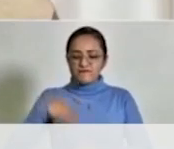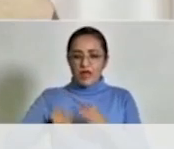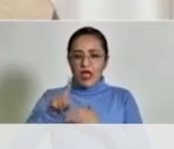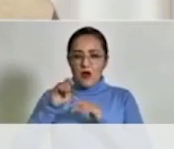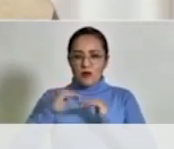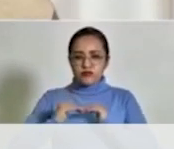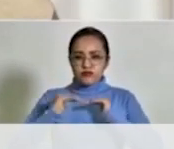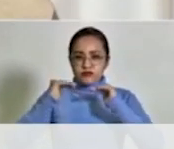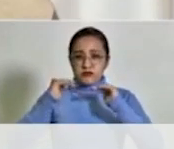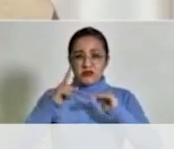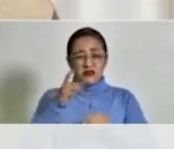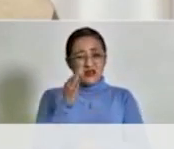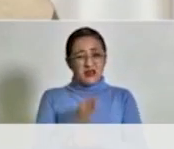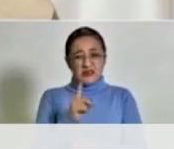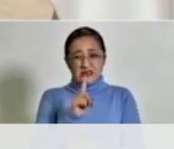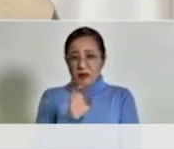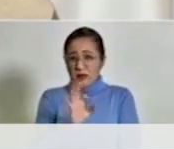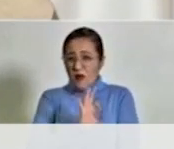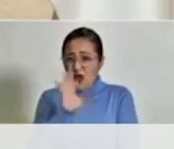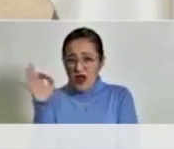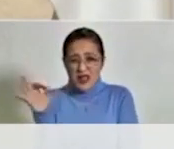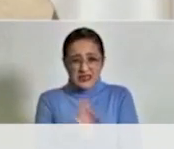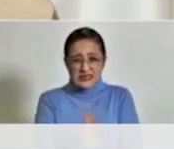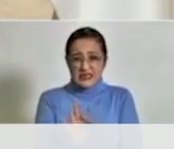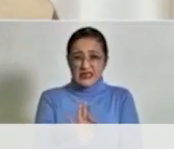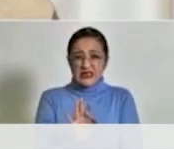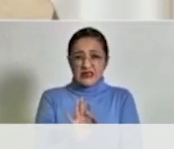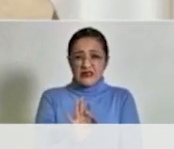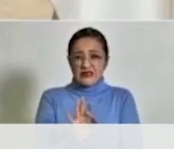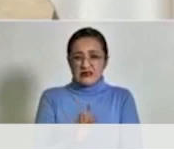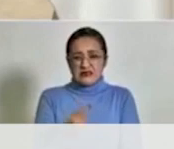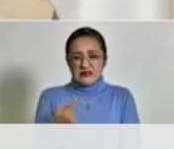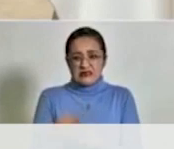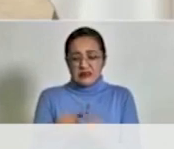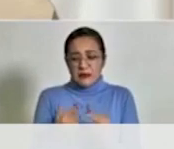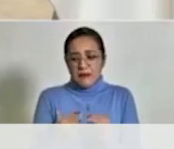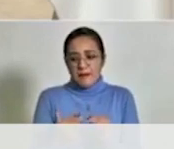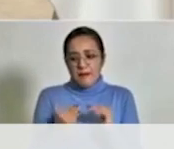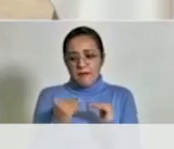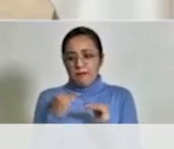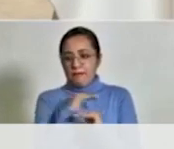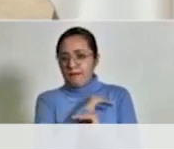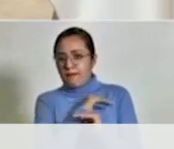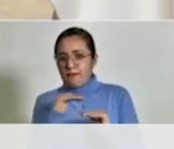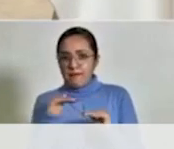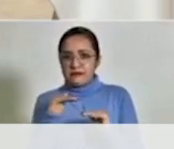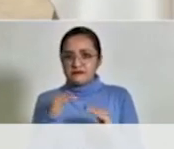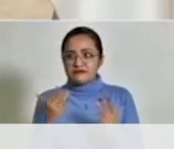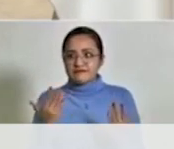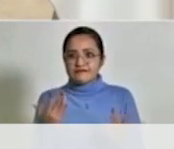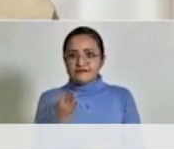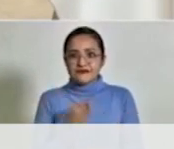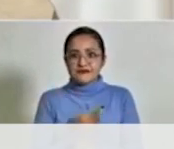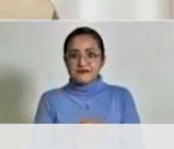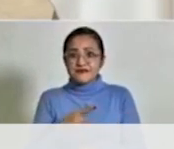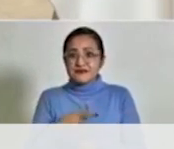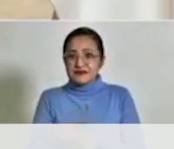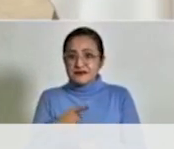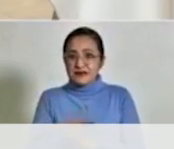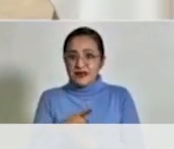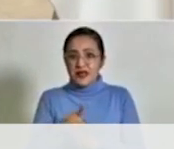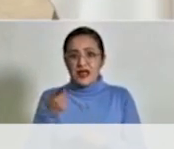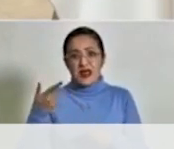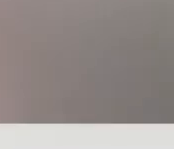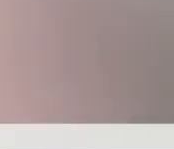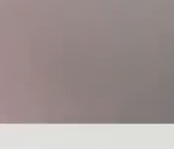Están al 100% de su caudal. Tenemos riesgos de